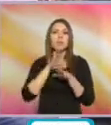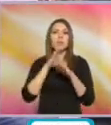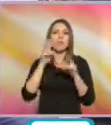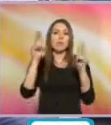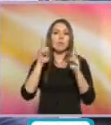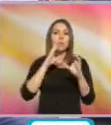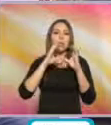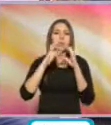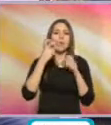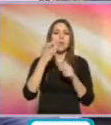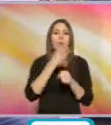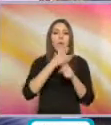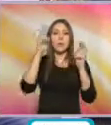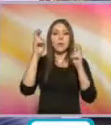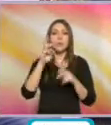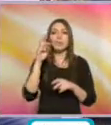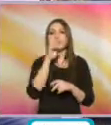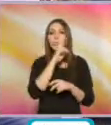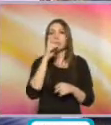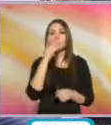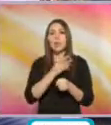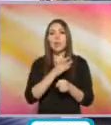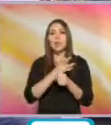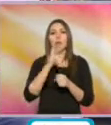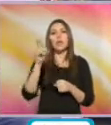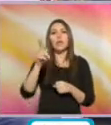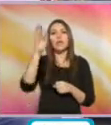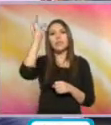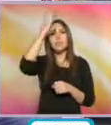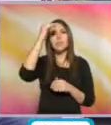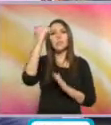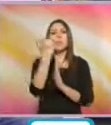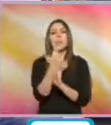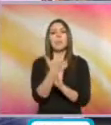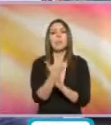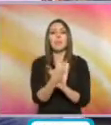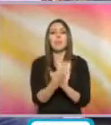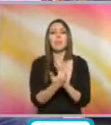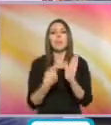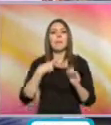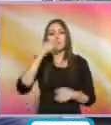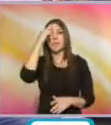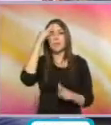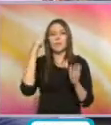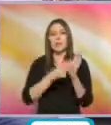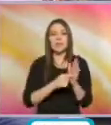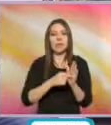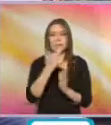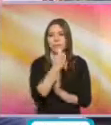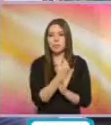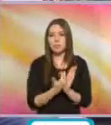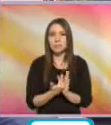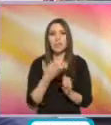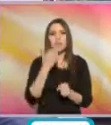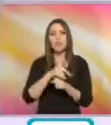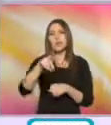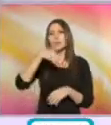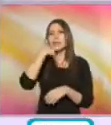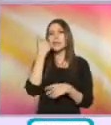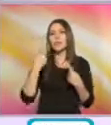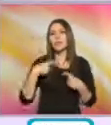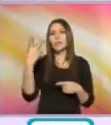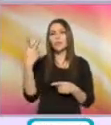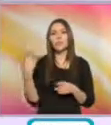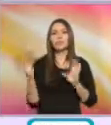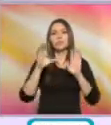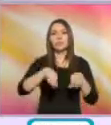de Rusia, que es uno que ha estado afectando la popularidad de Donald Trump y sobre todo su credibilidad, pues está pensando incorporar personas con un perfil distinto, un perfil